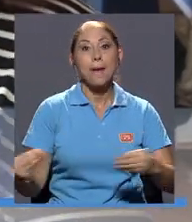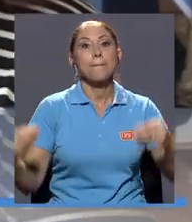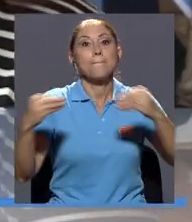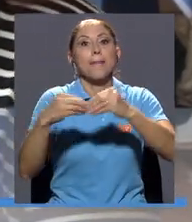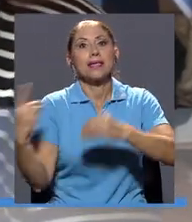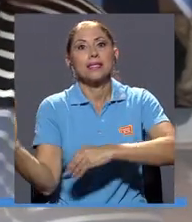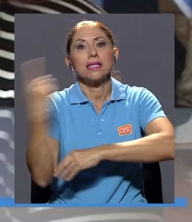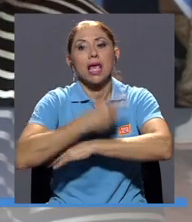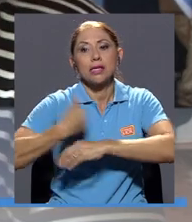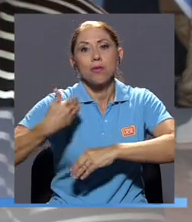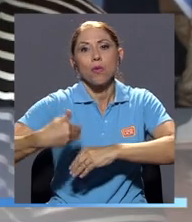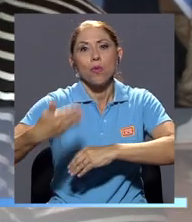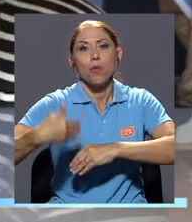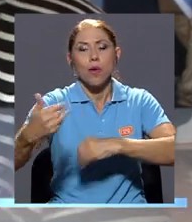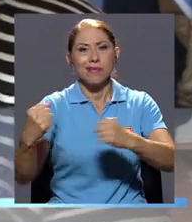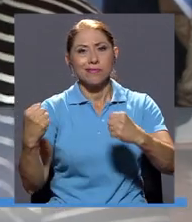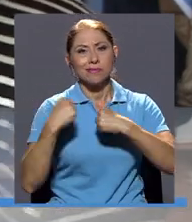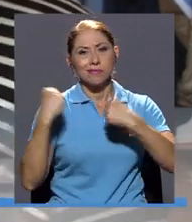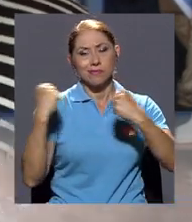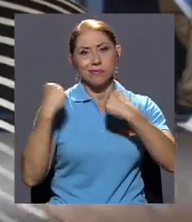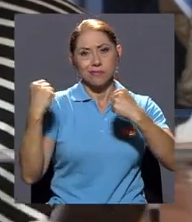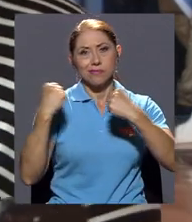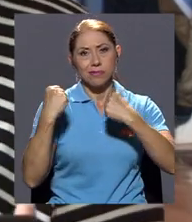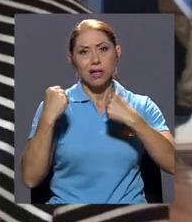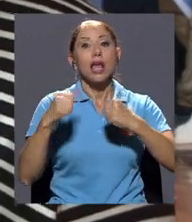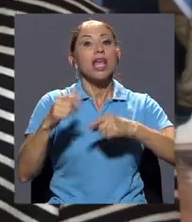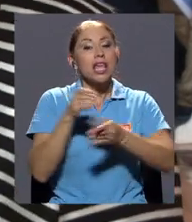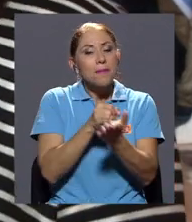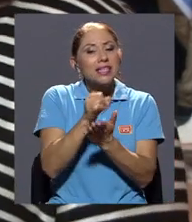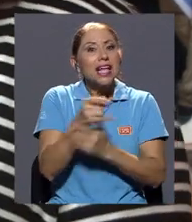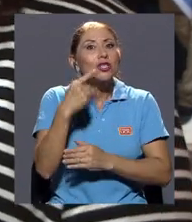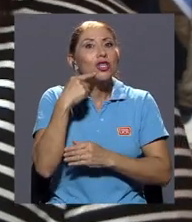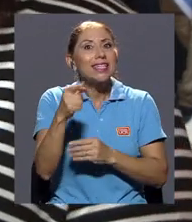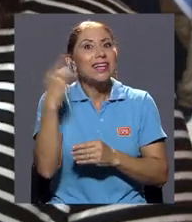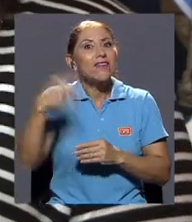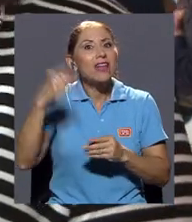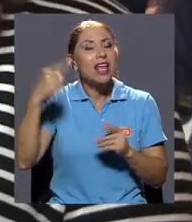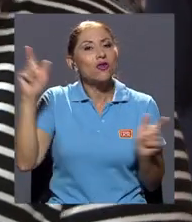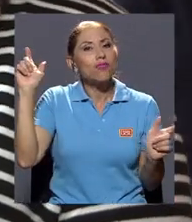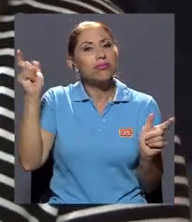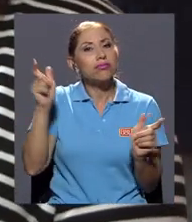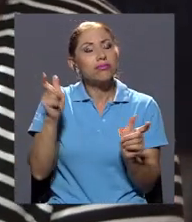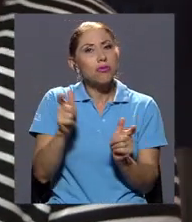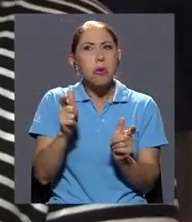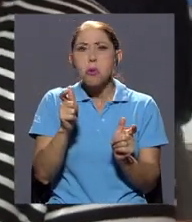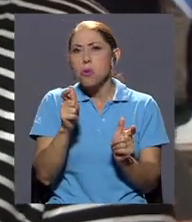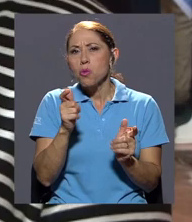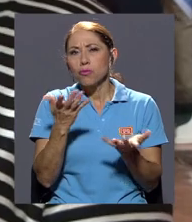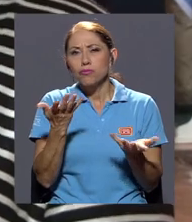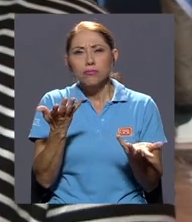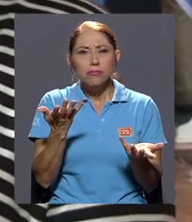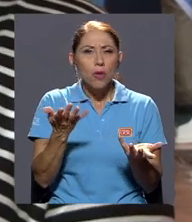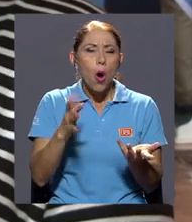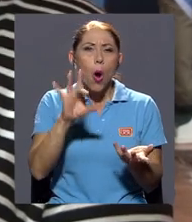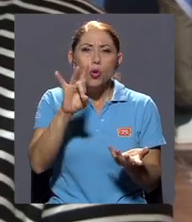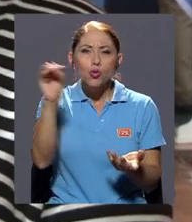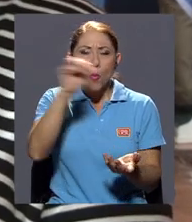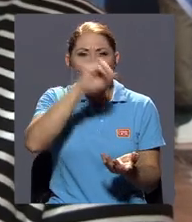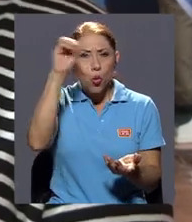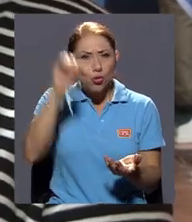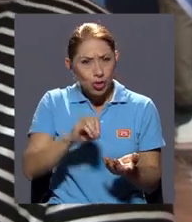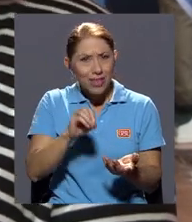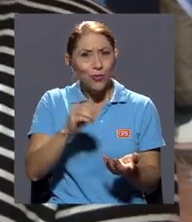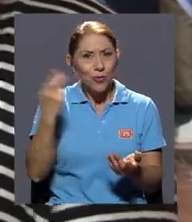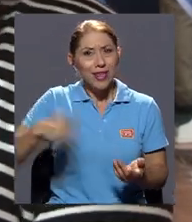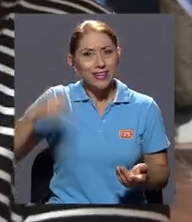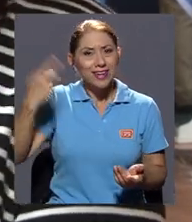usted realiza ejercicio físico, las investigaciones nos dicen que el riesgo se disminuye hasta un 8% de